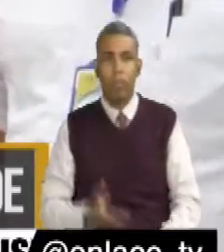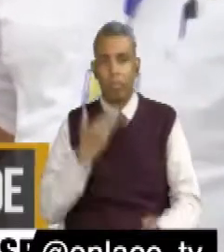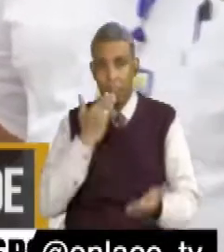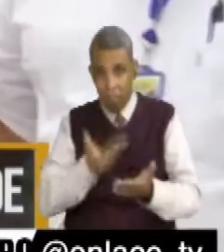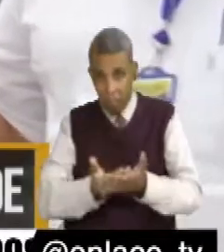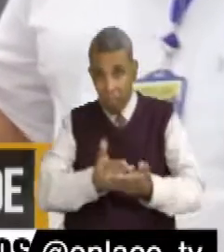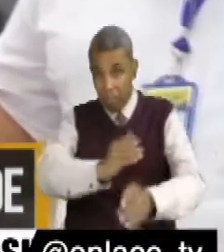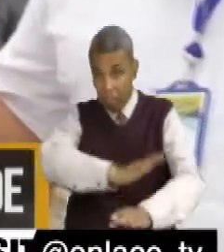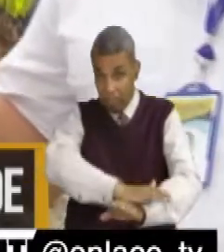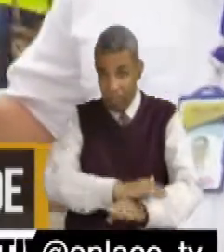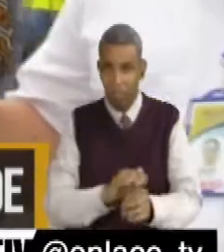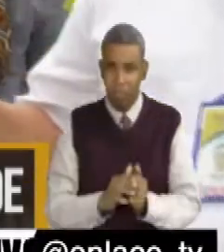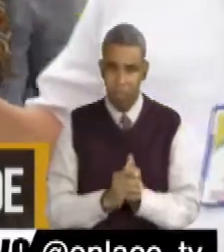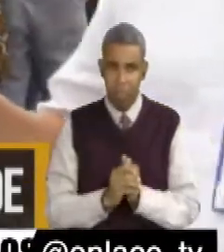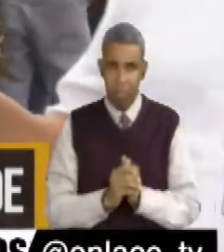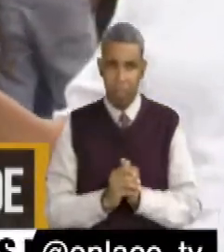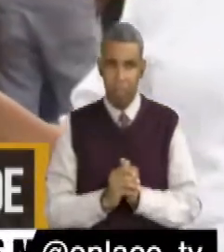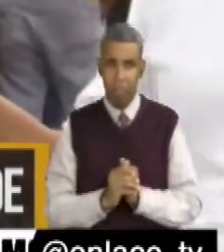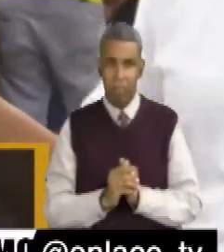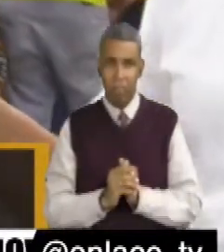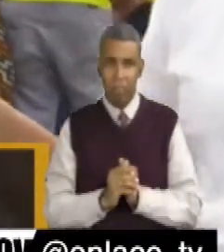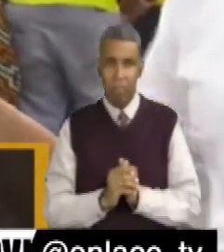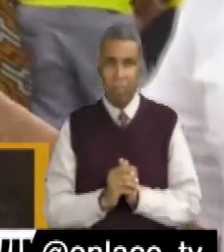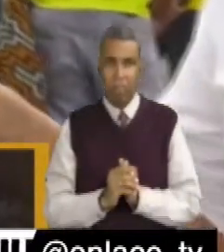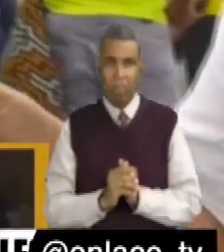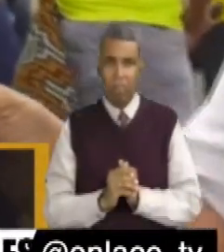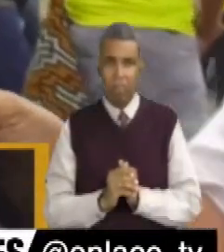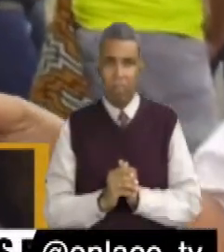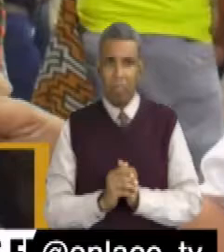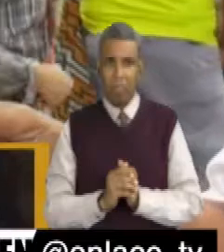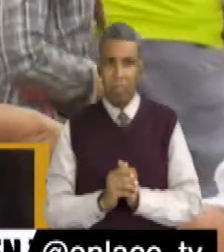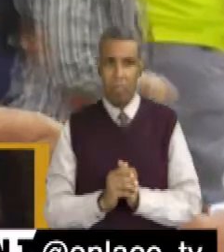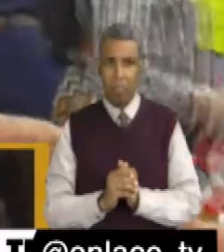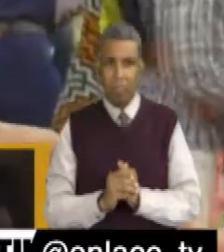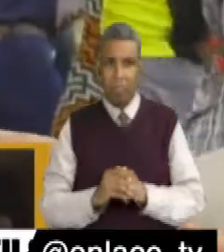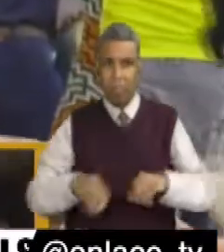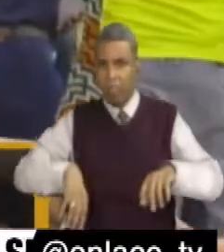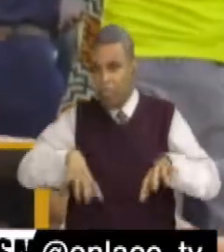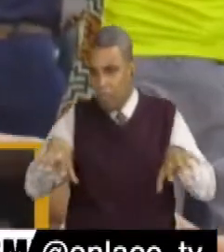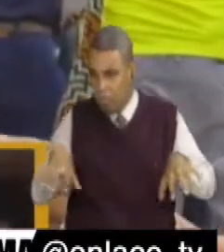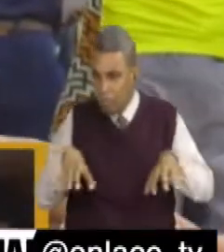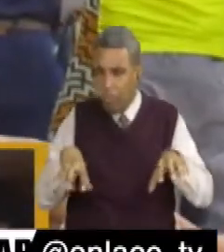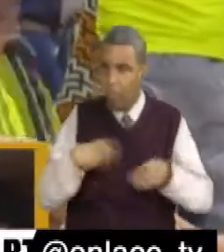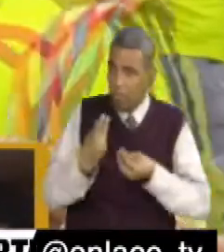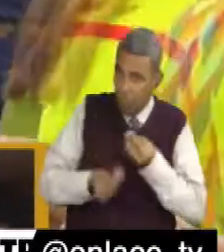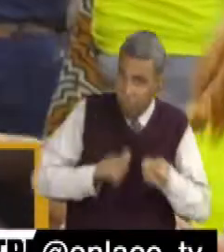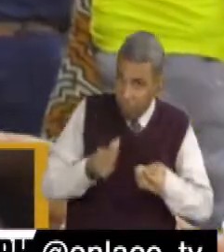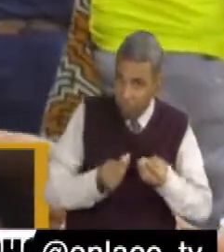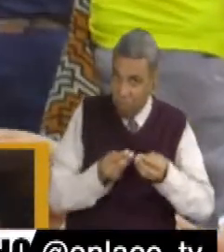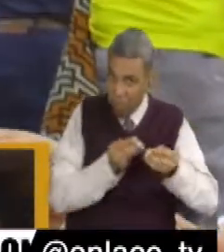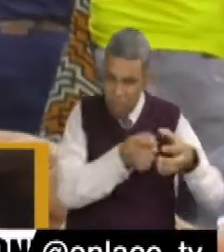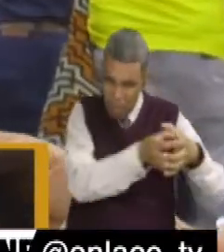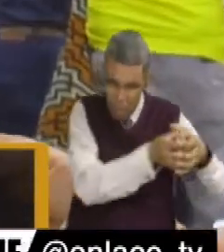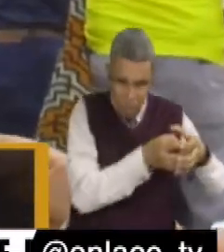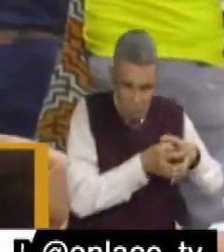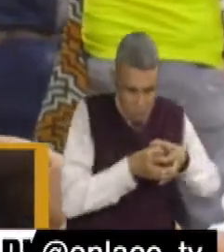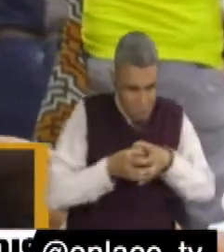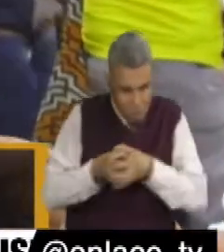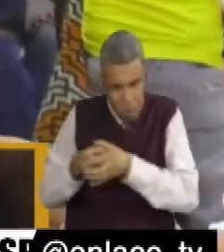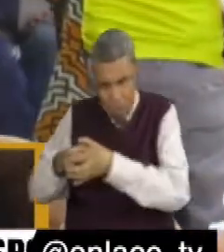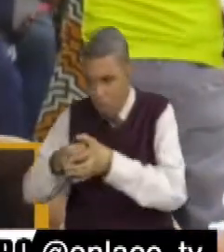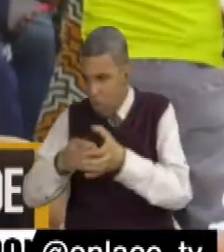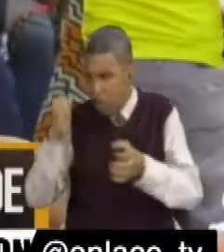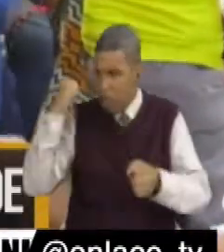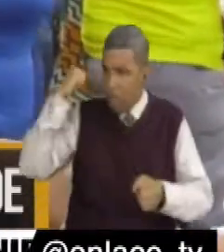hoy estamos cumpliendo con la tarea acordada durante la semana entre las organizaciones sindicales de Barranca Bermeja. En